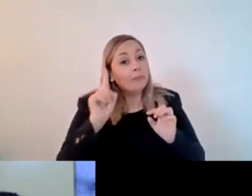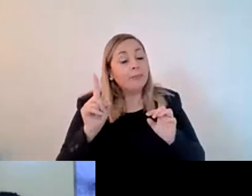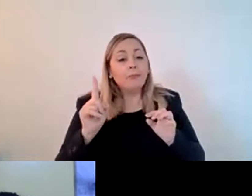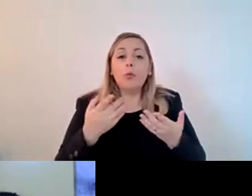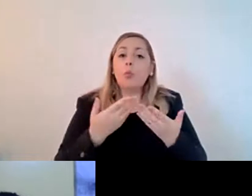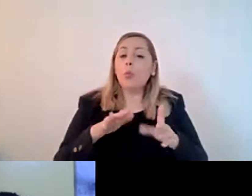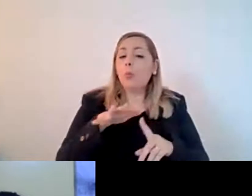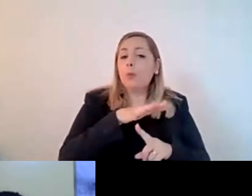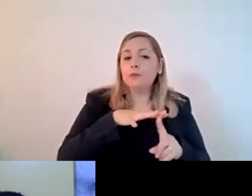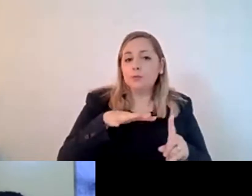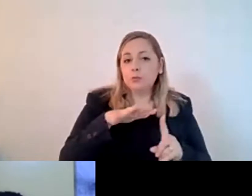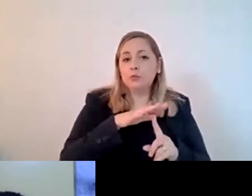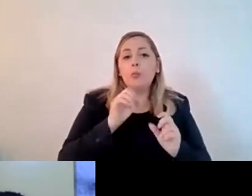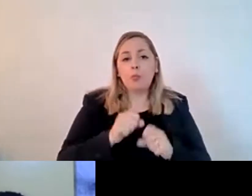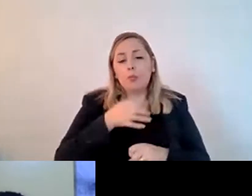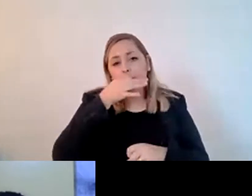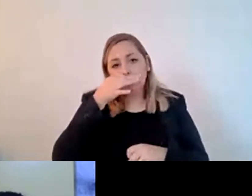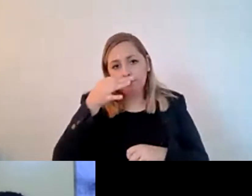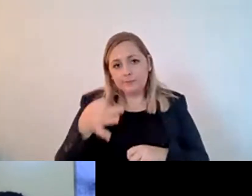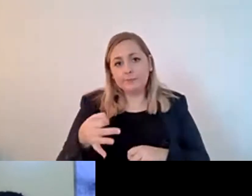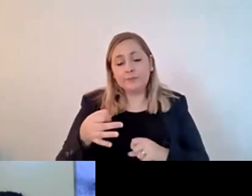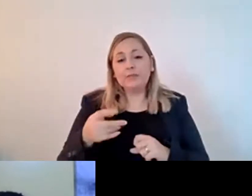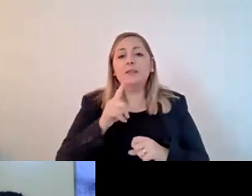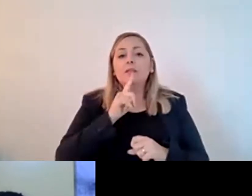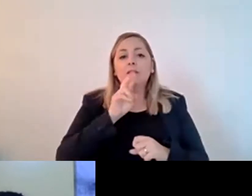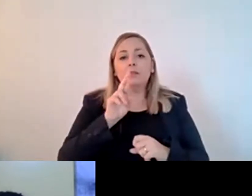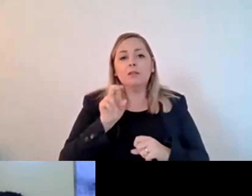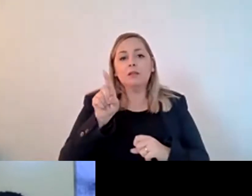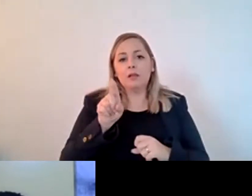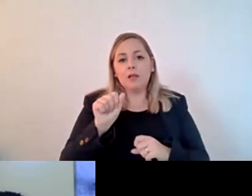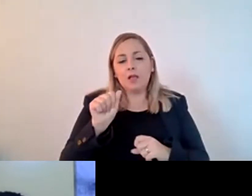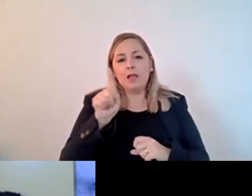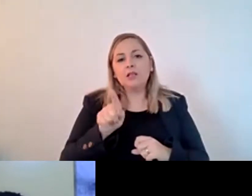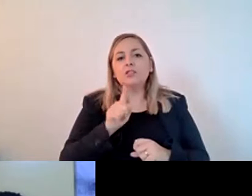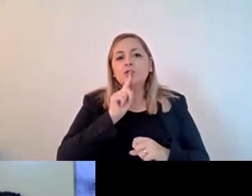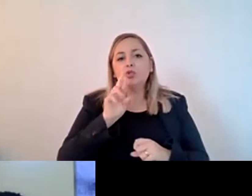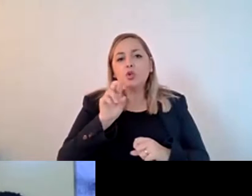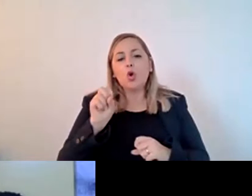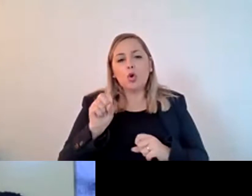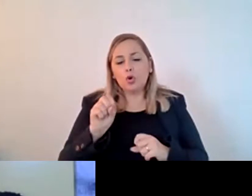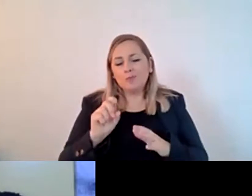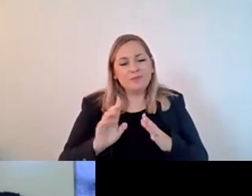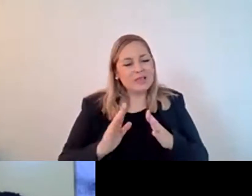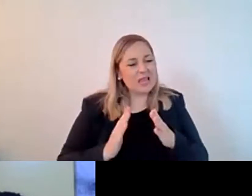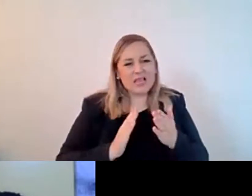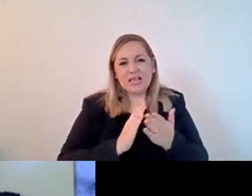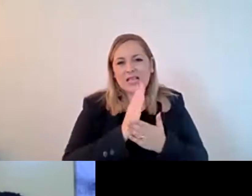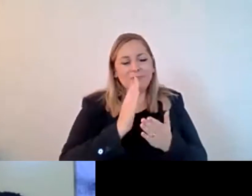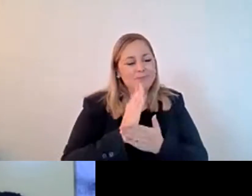caso puedo señalar que el trastorno está siendo recién instalado